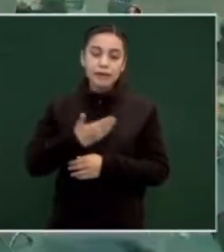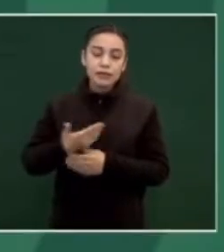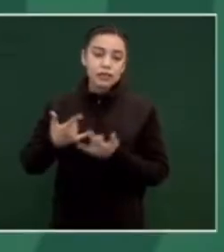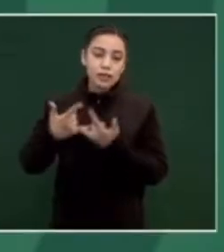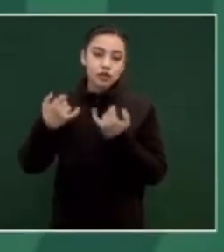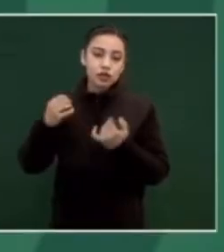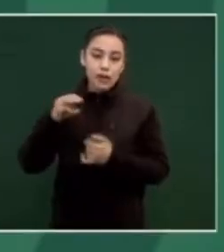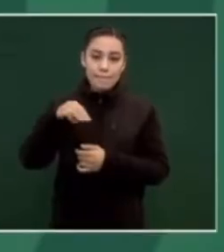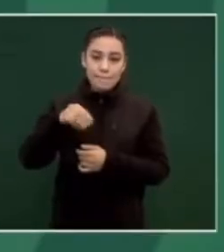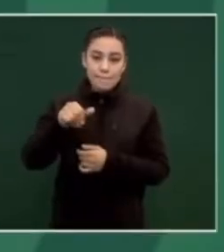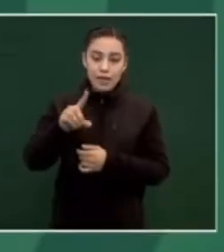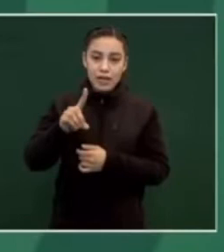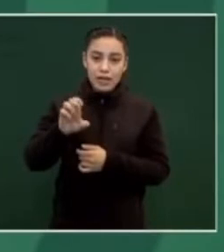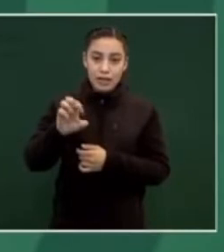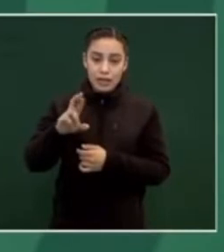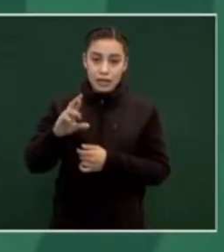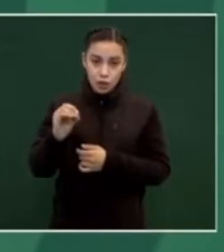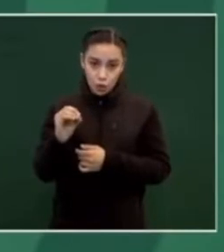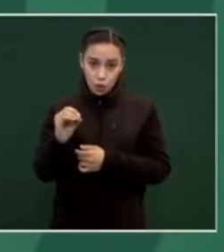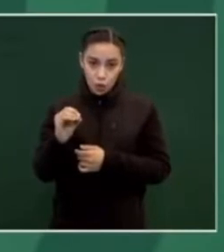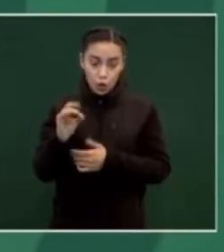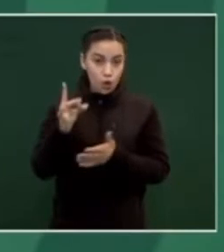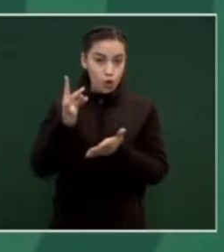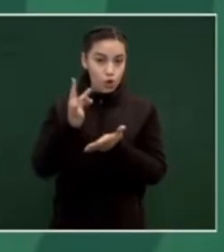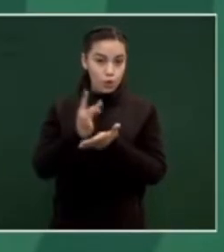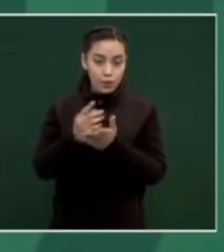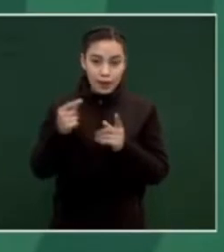o más que a ti